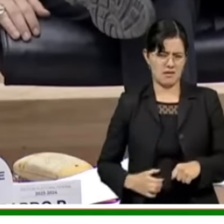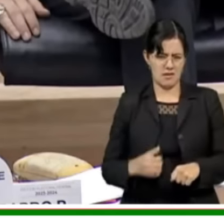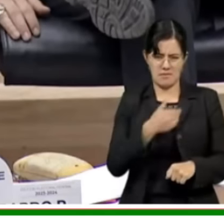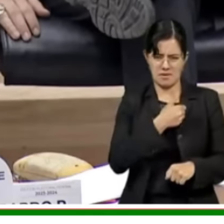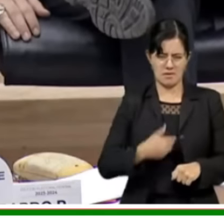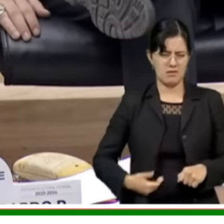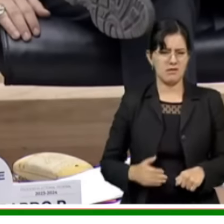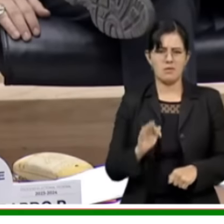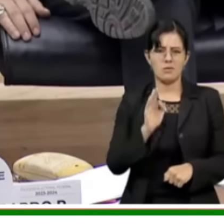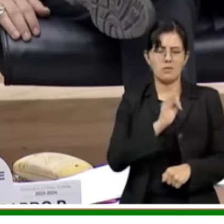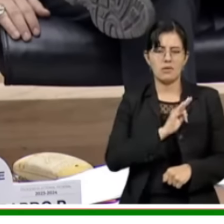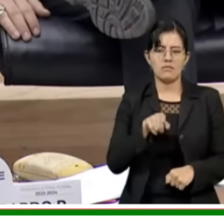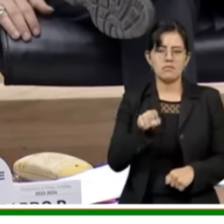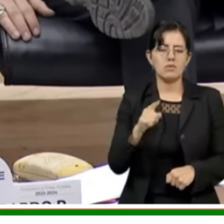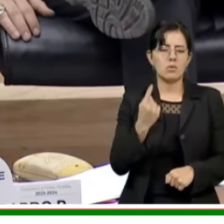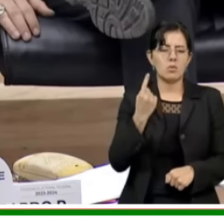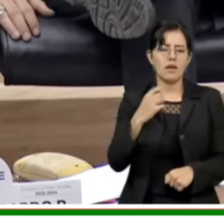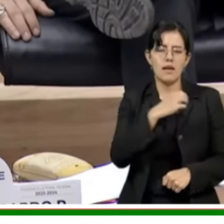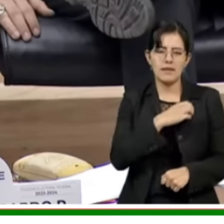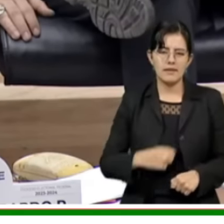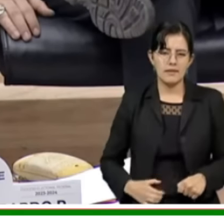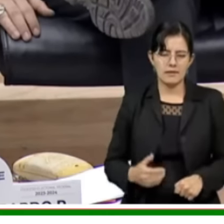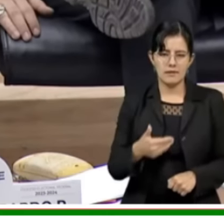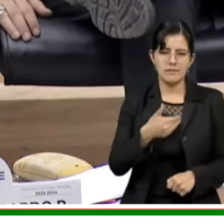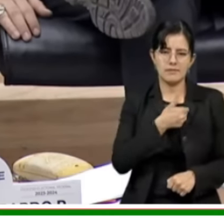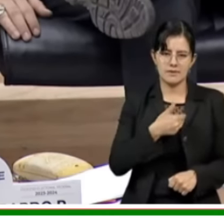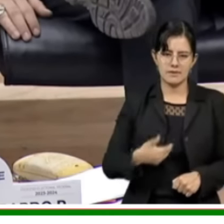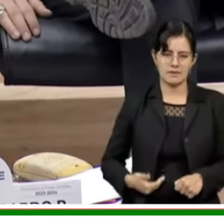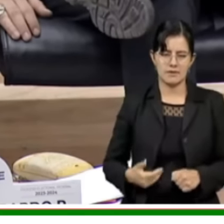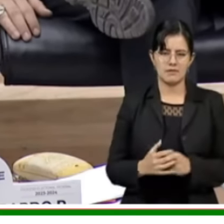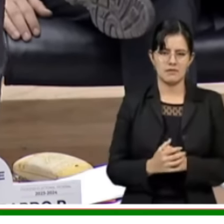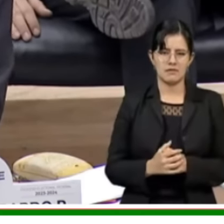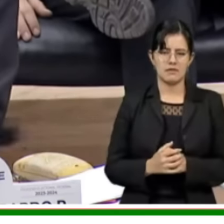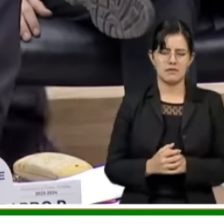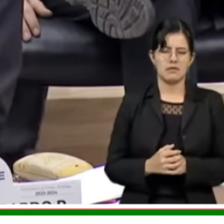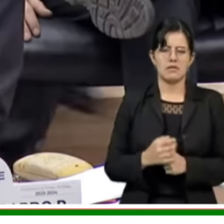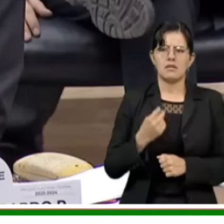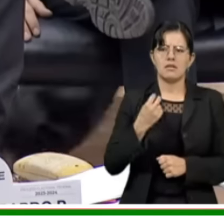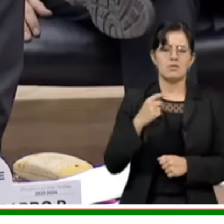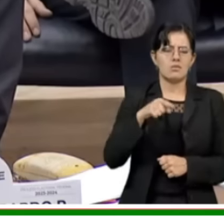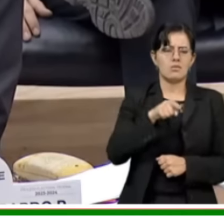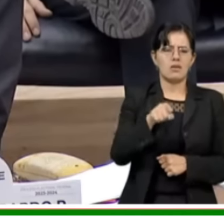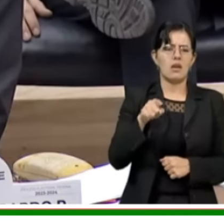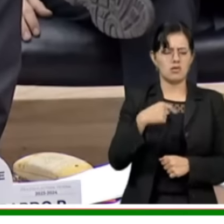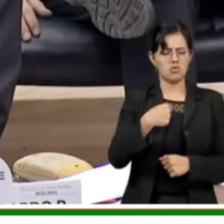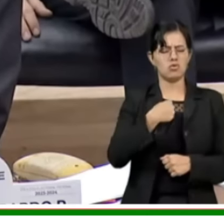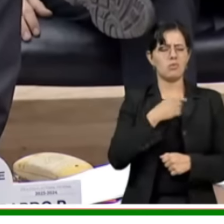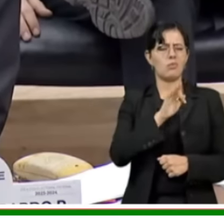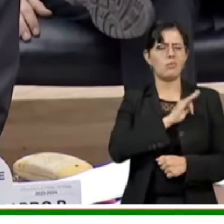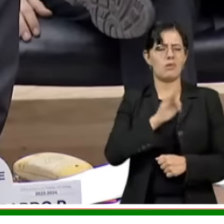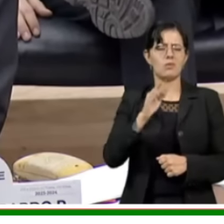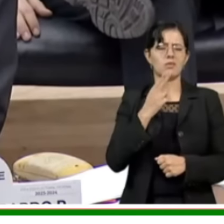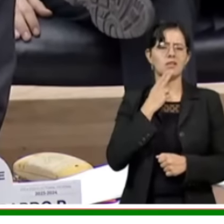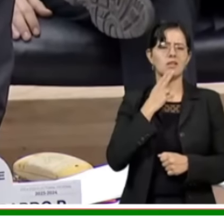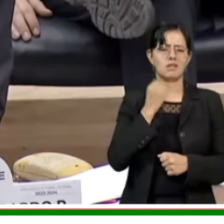presidencia una candidata a la presidencia se arroga el derecho de usar el logotipo del ina